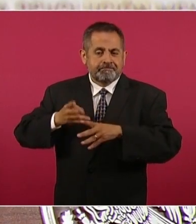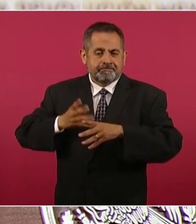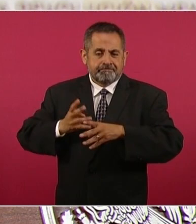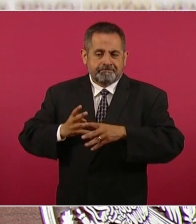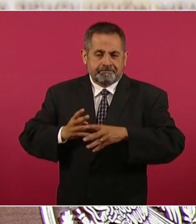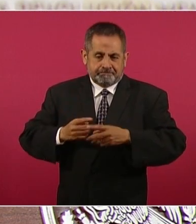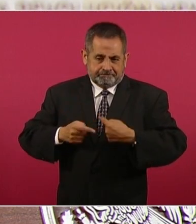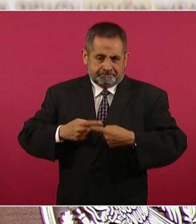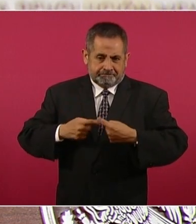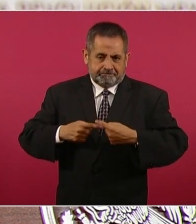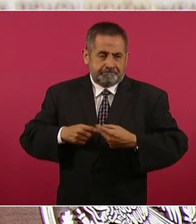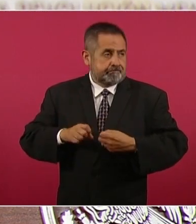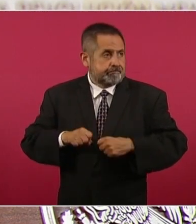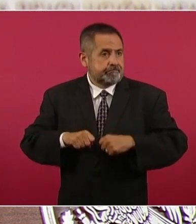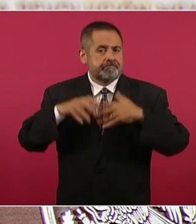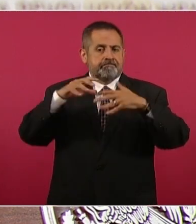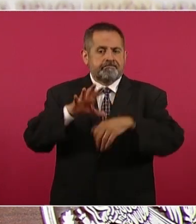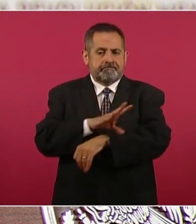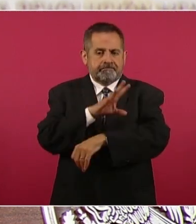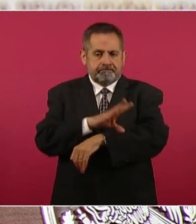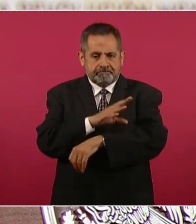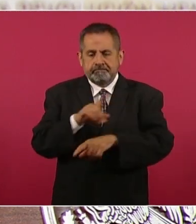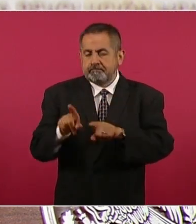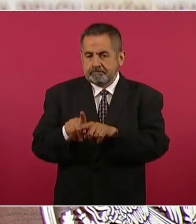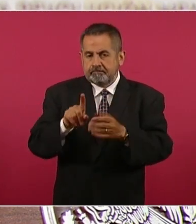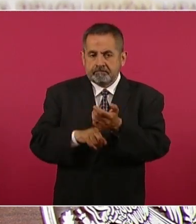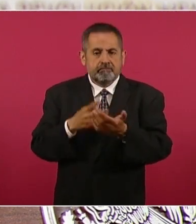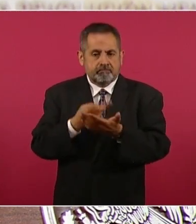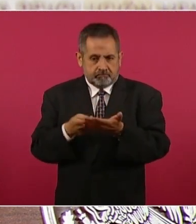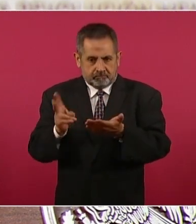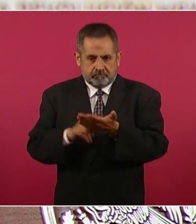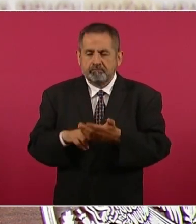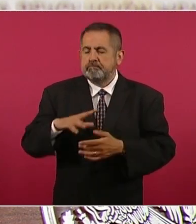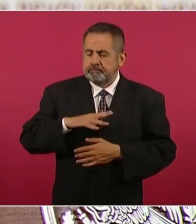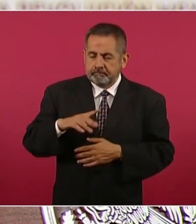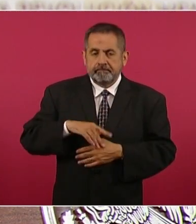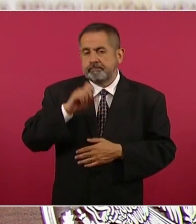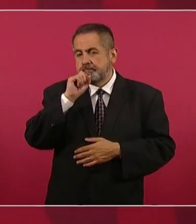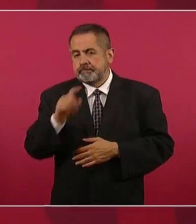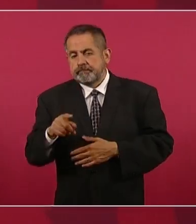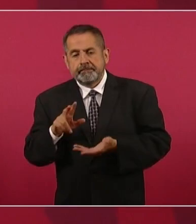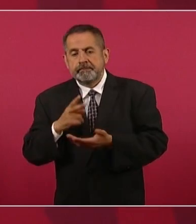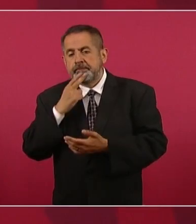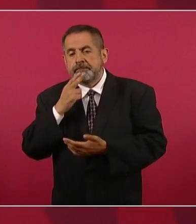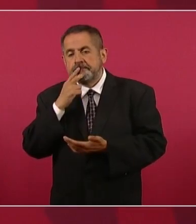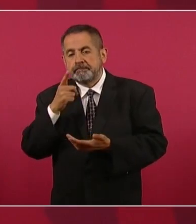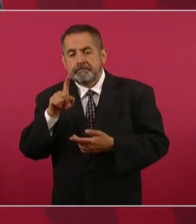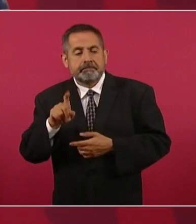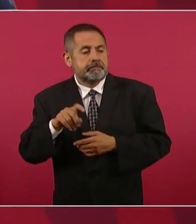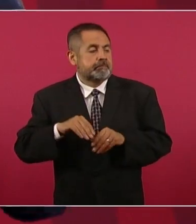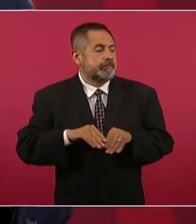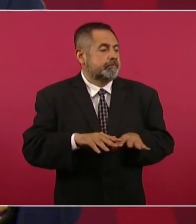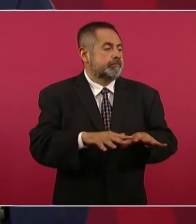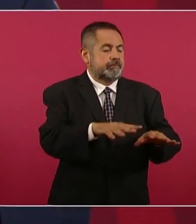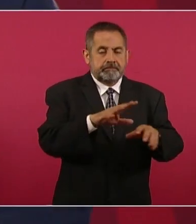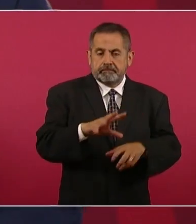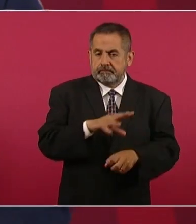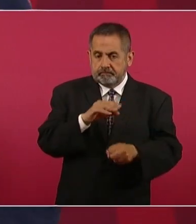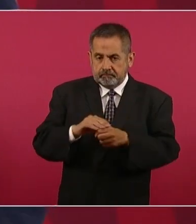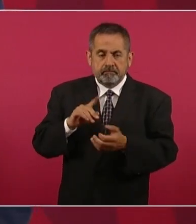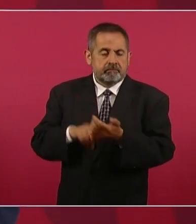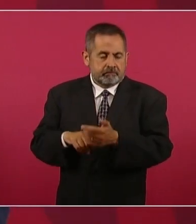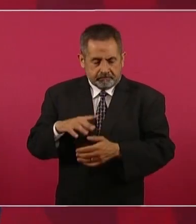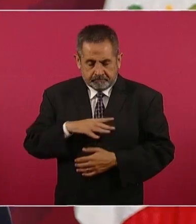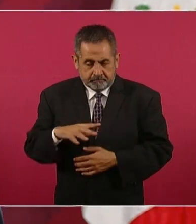para control de agua y también para riego y abasto de agua